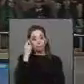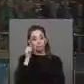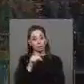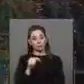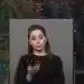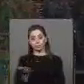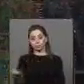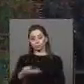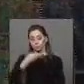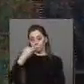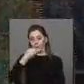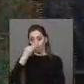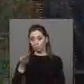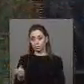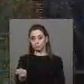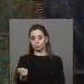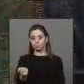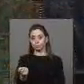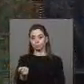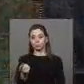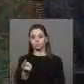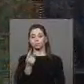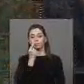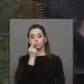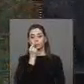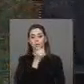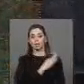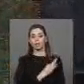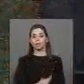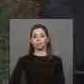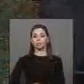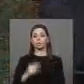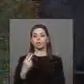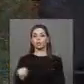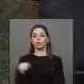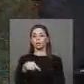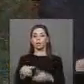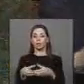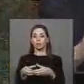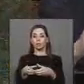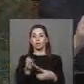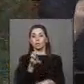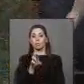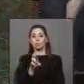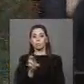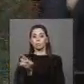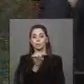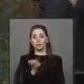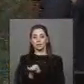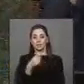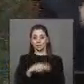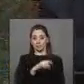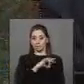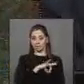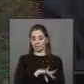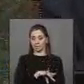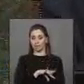Ofrezco la palabra al diputado perteneciente a la bancada del Partido Socialista de Chile,